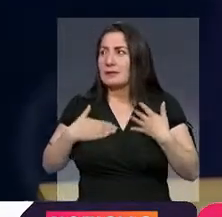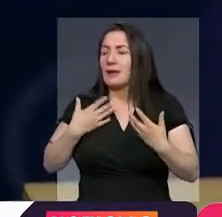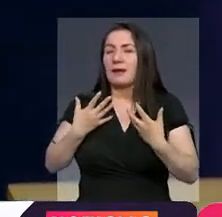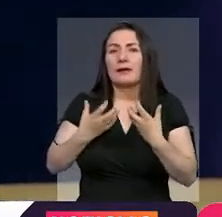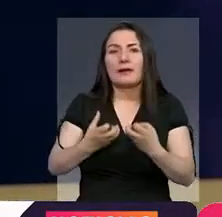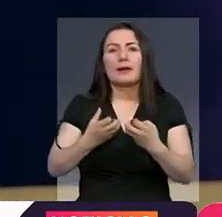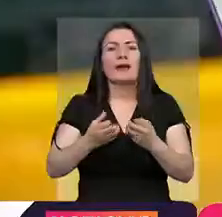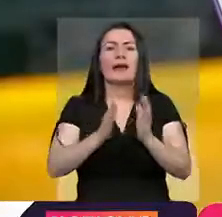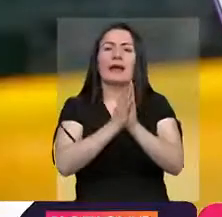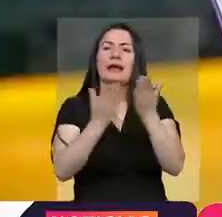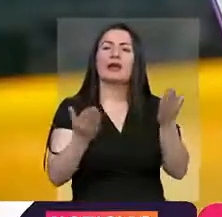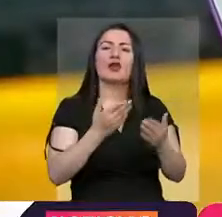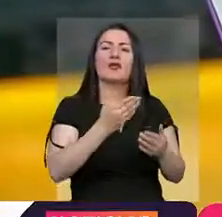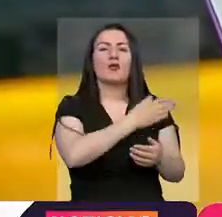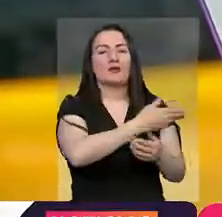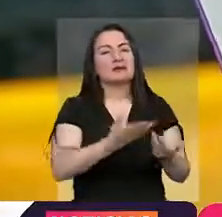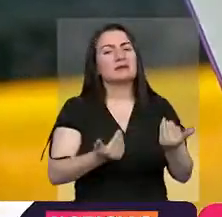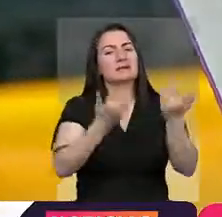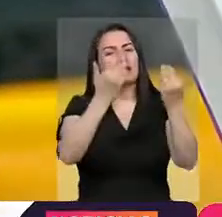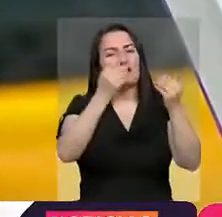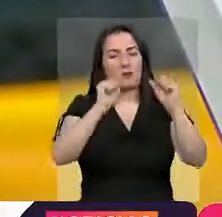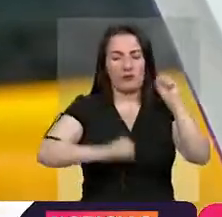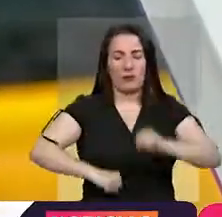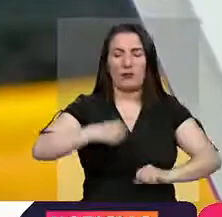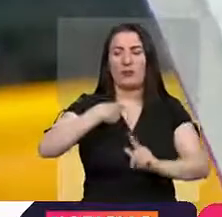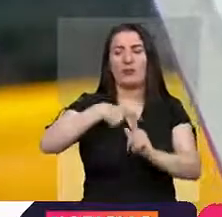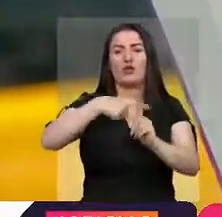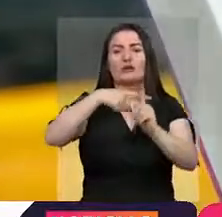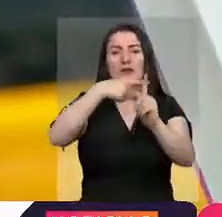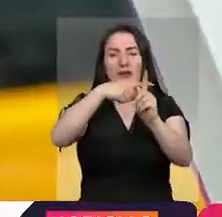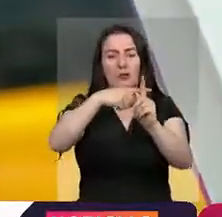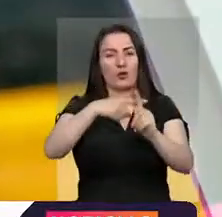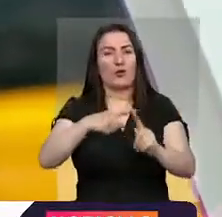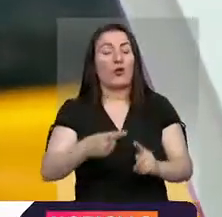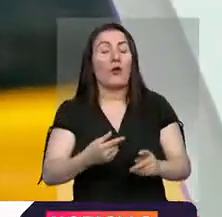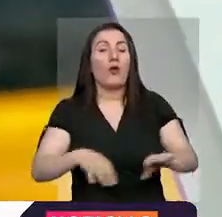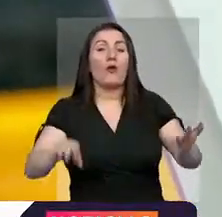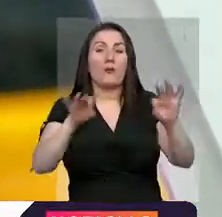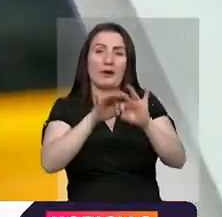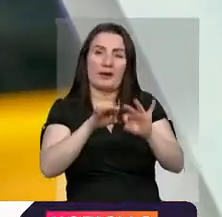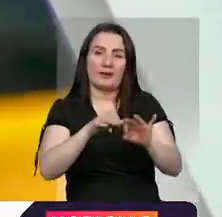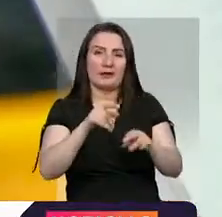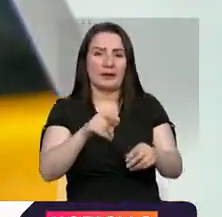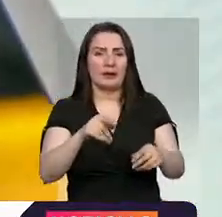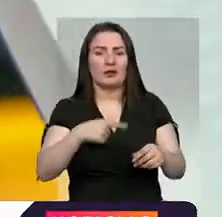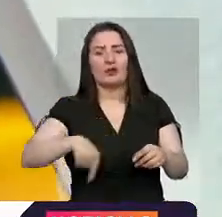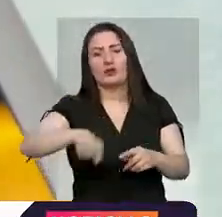libro descrito como la cura perfecta de la positividad tóxica y una brillante oda a la condición humana.